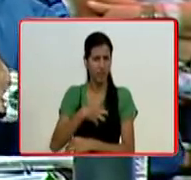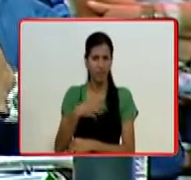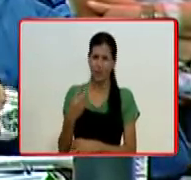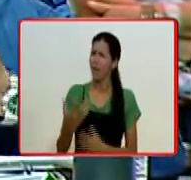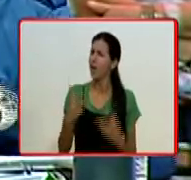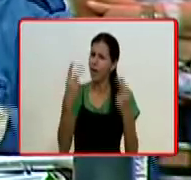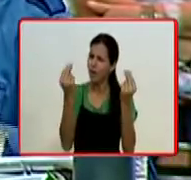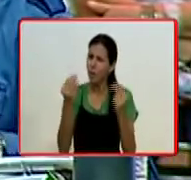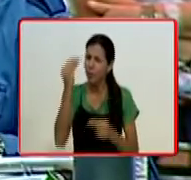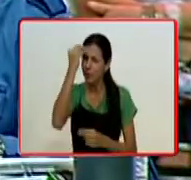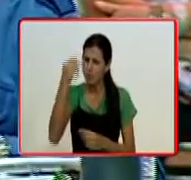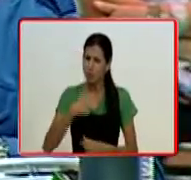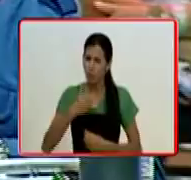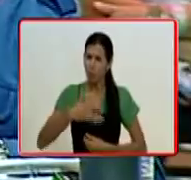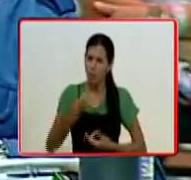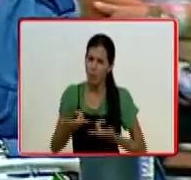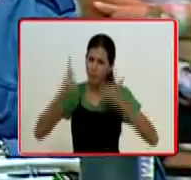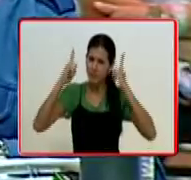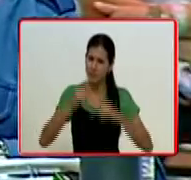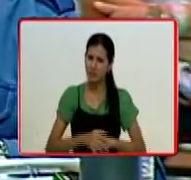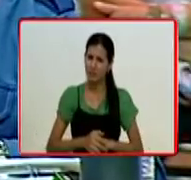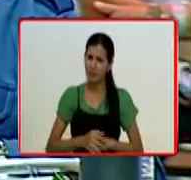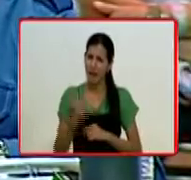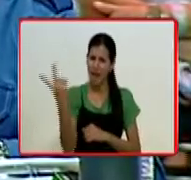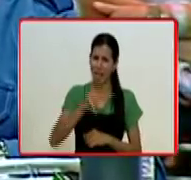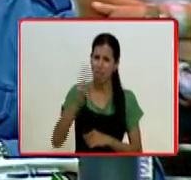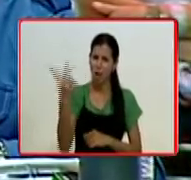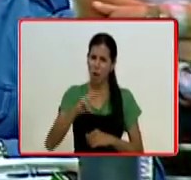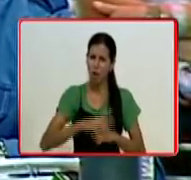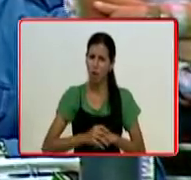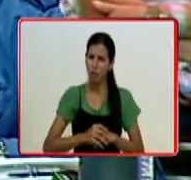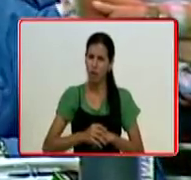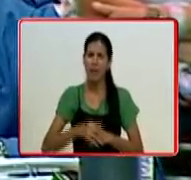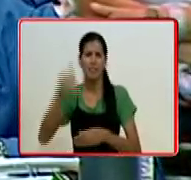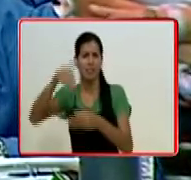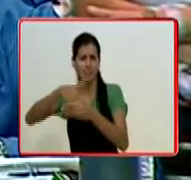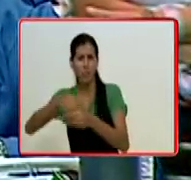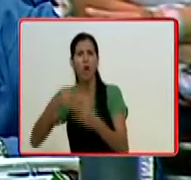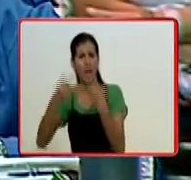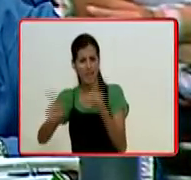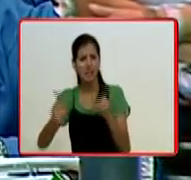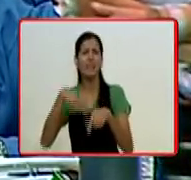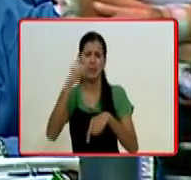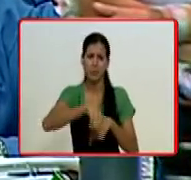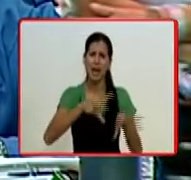¿Ustedes creen que yo debo permitir el camino de la doble banda, de la doble vía?